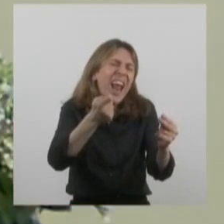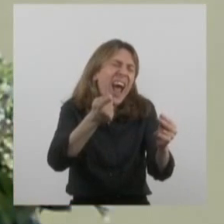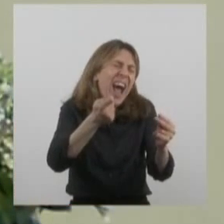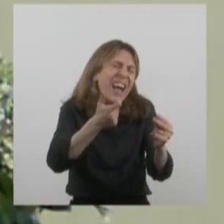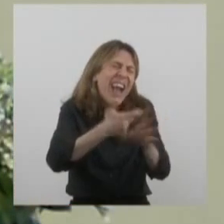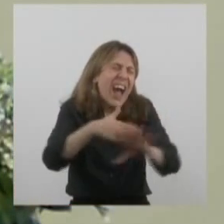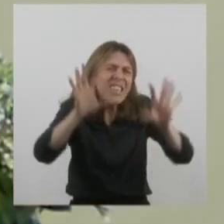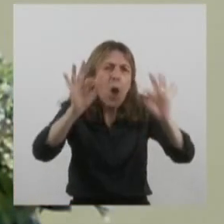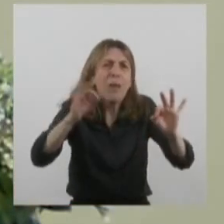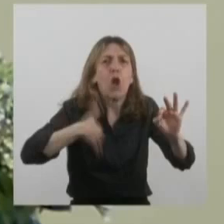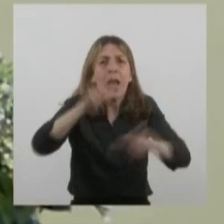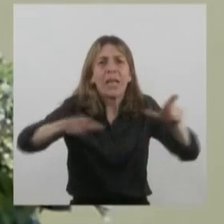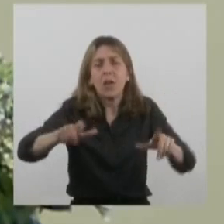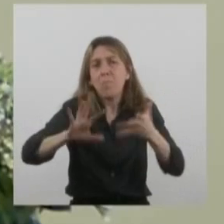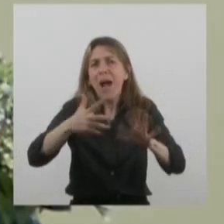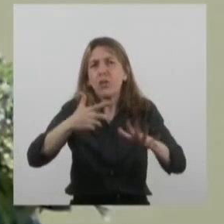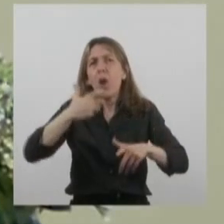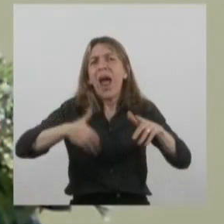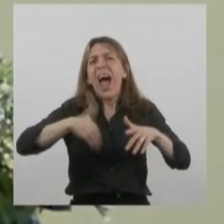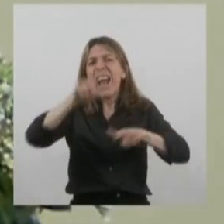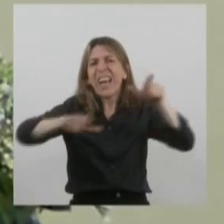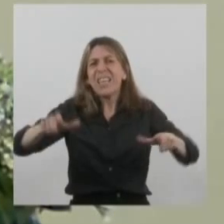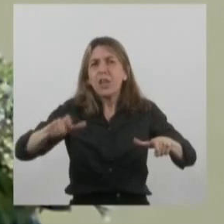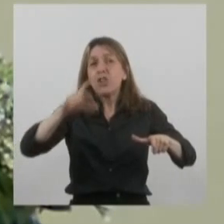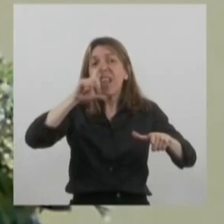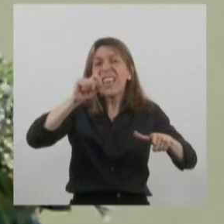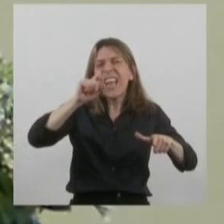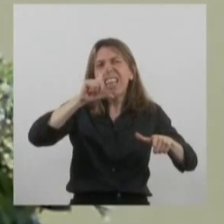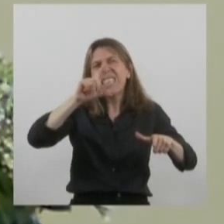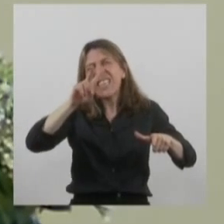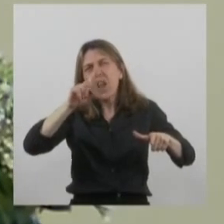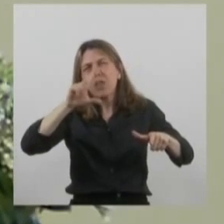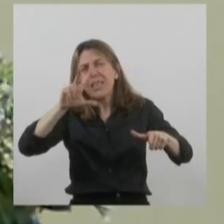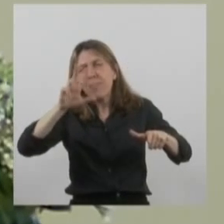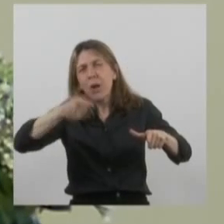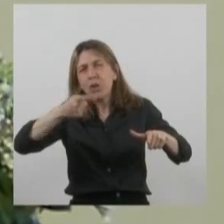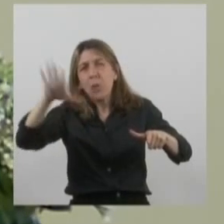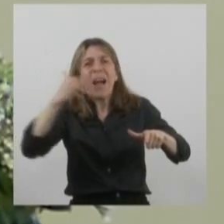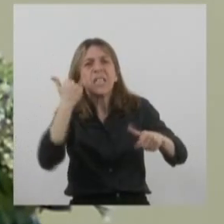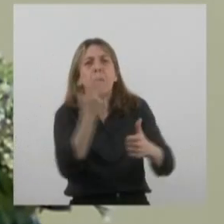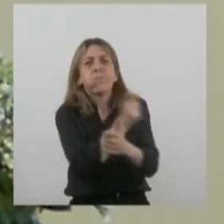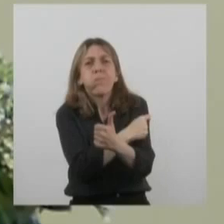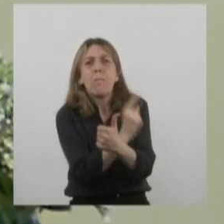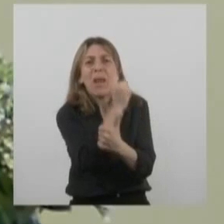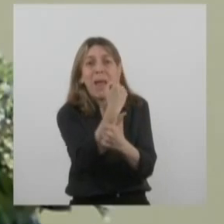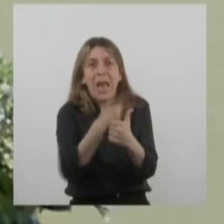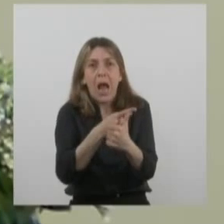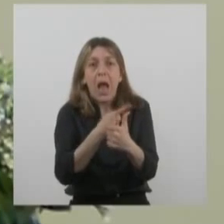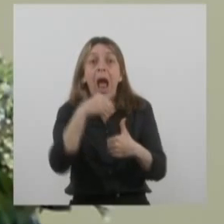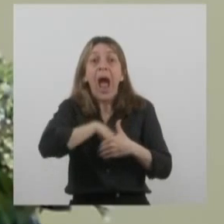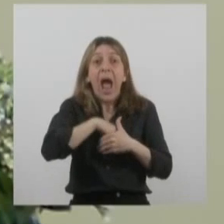ese 70 y pico % de argentinos que tienen por lo menos una dosis, ya tienen seguro un 80% de